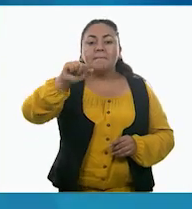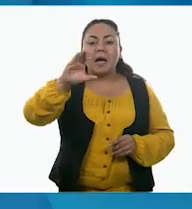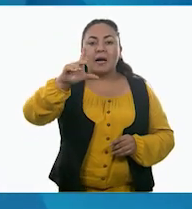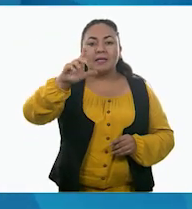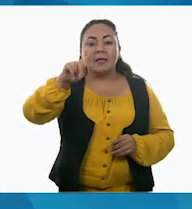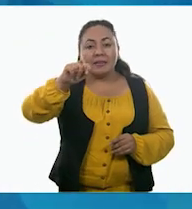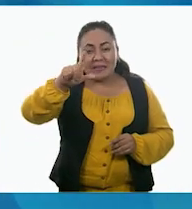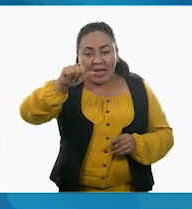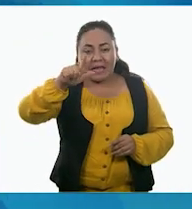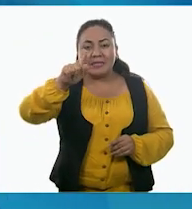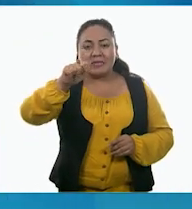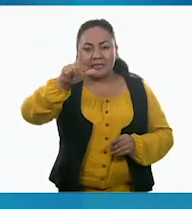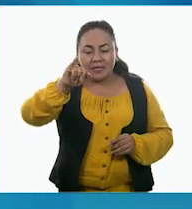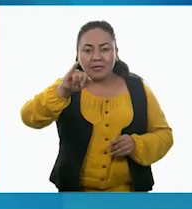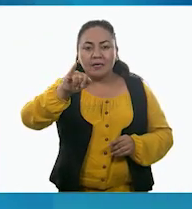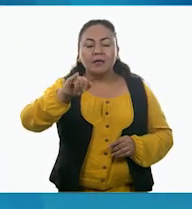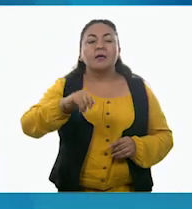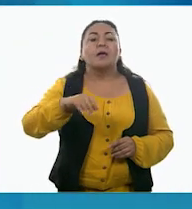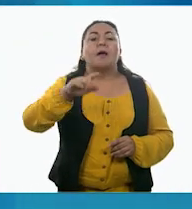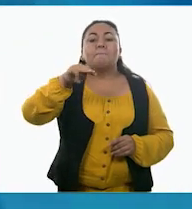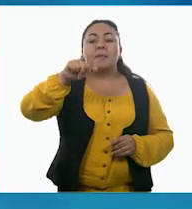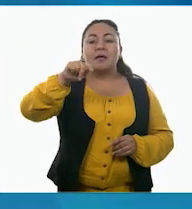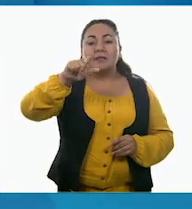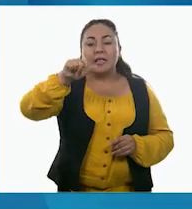maclacli, maclacli guancé,